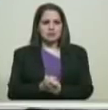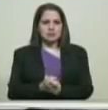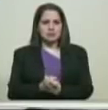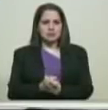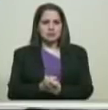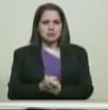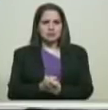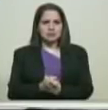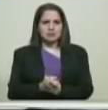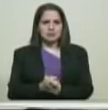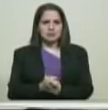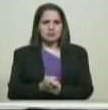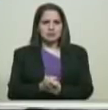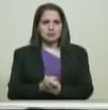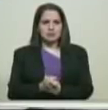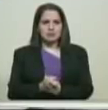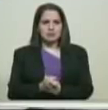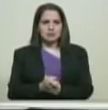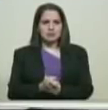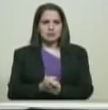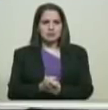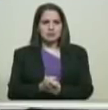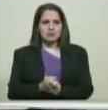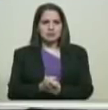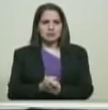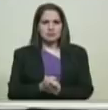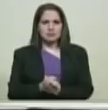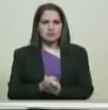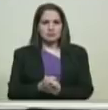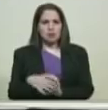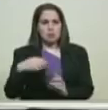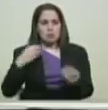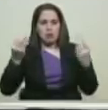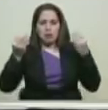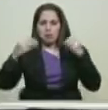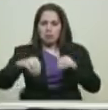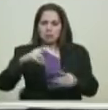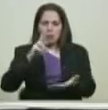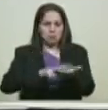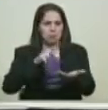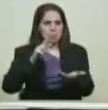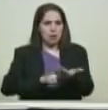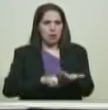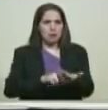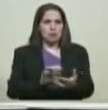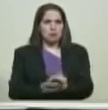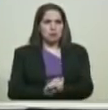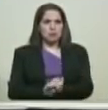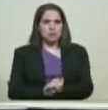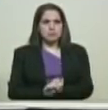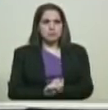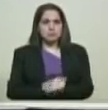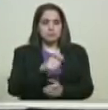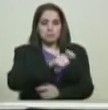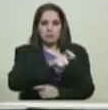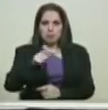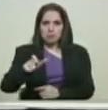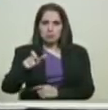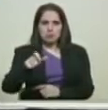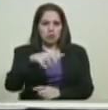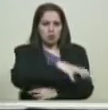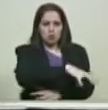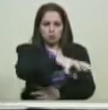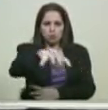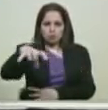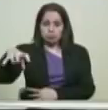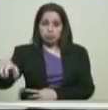del día electoral. Y bueno, estoy de acuerdo, la he aprobado para que los puntos tricolores